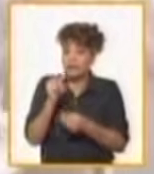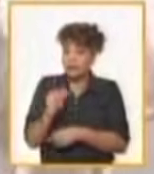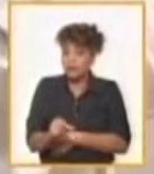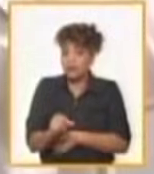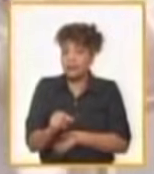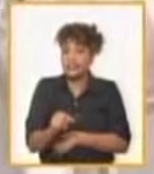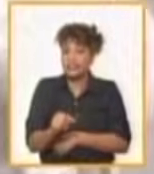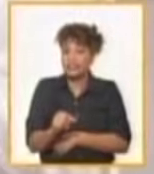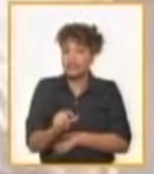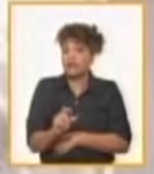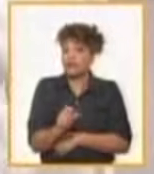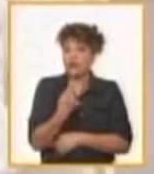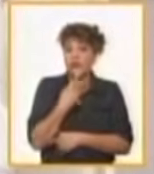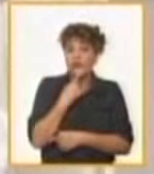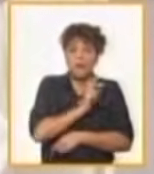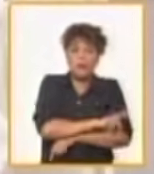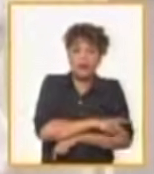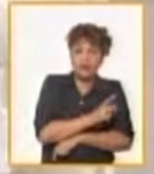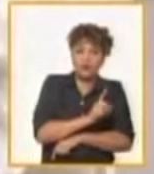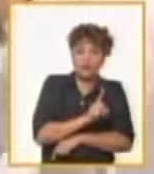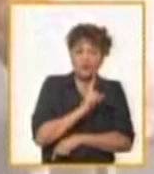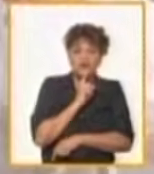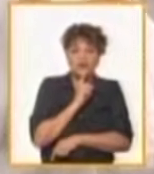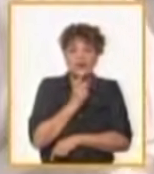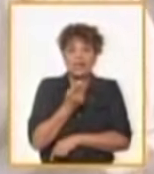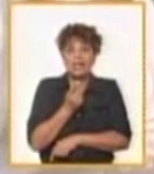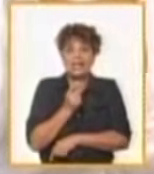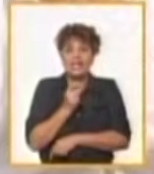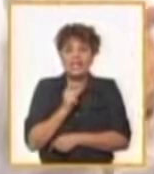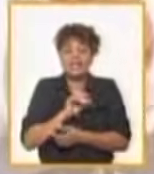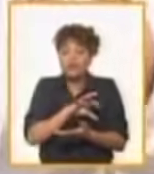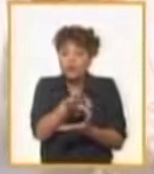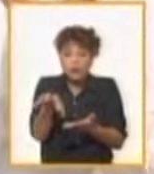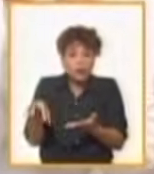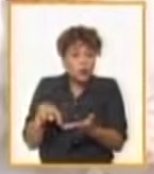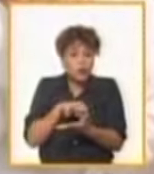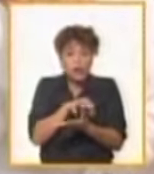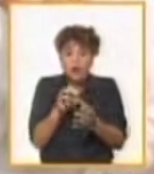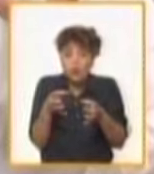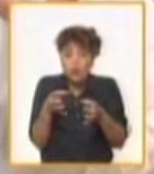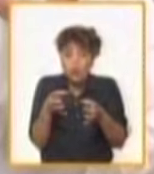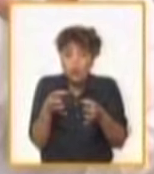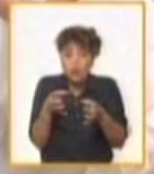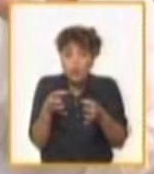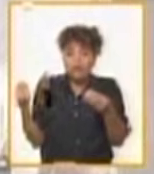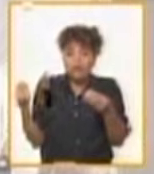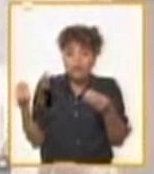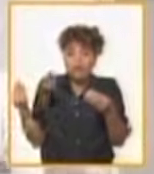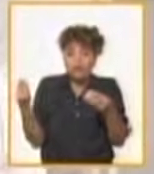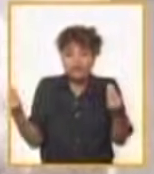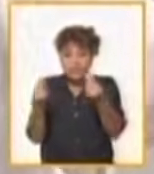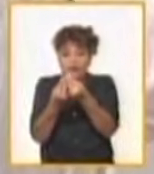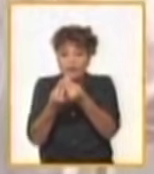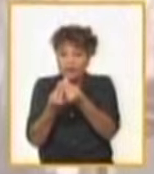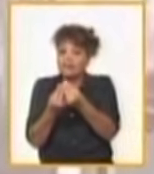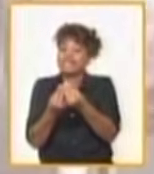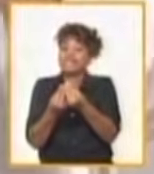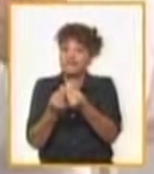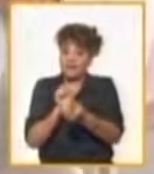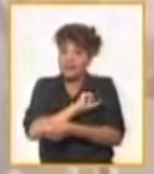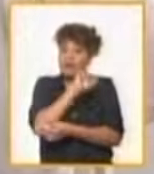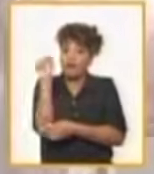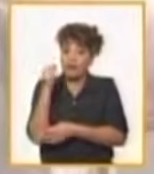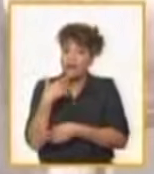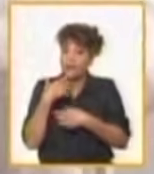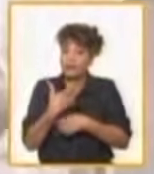en un país, en apenas un grupo de personas. Y allí él suma a